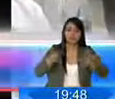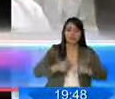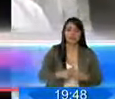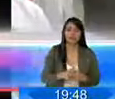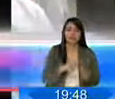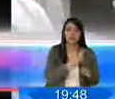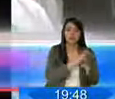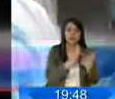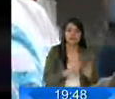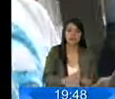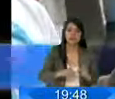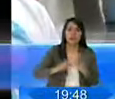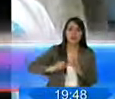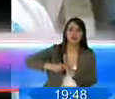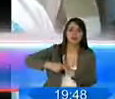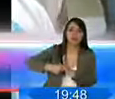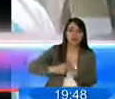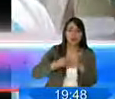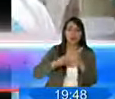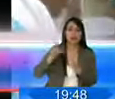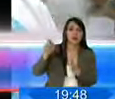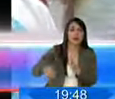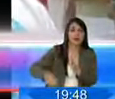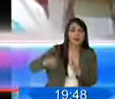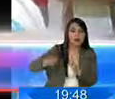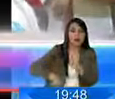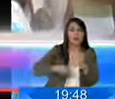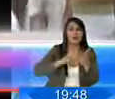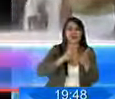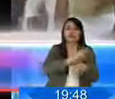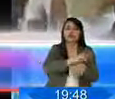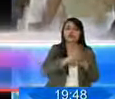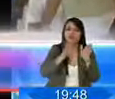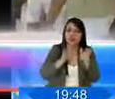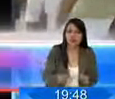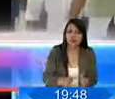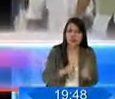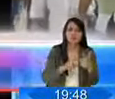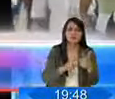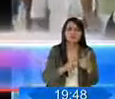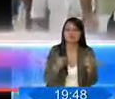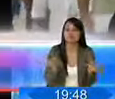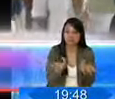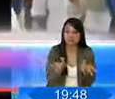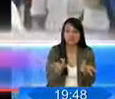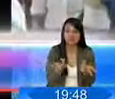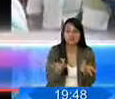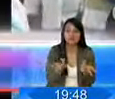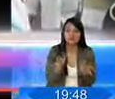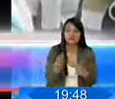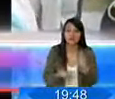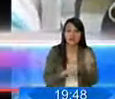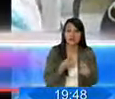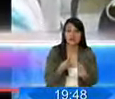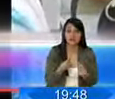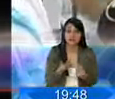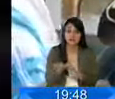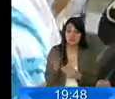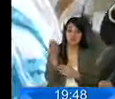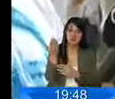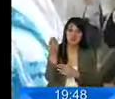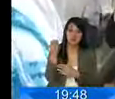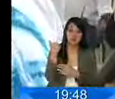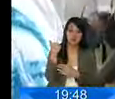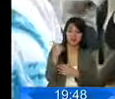el fiscal, el contralor, el procurador, los superintendentes, a efectos de volver a la